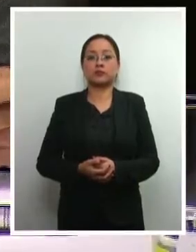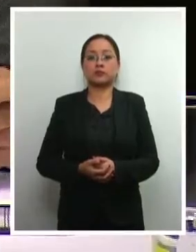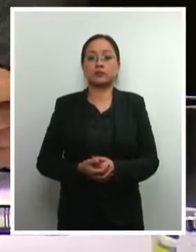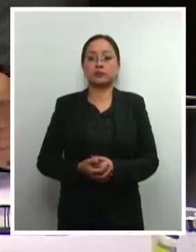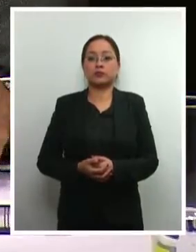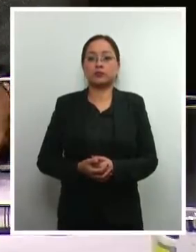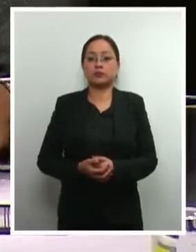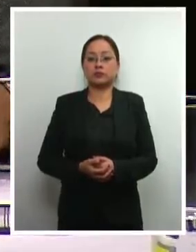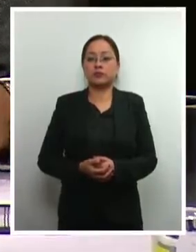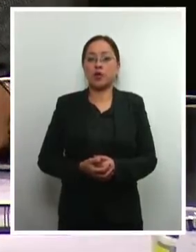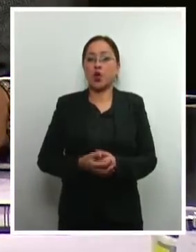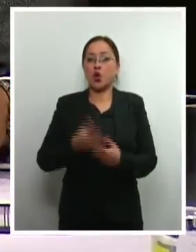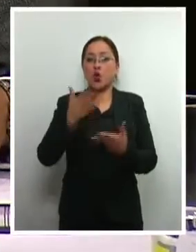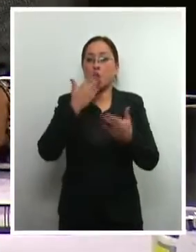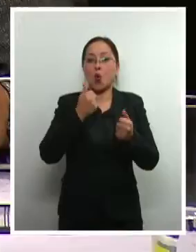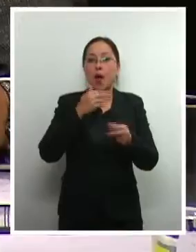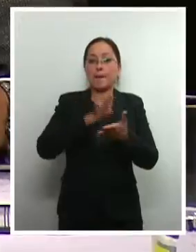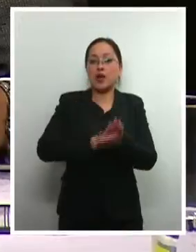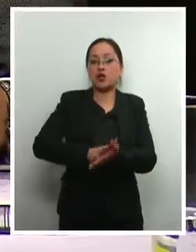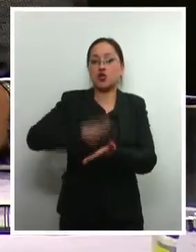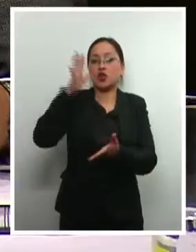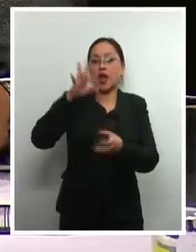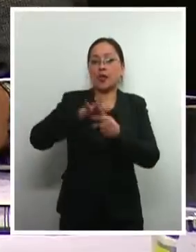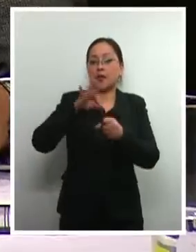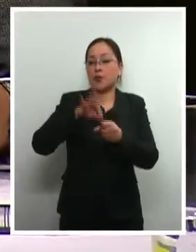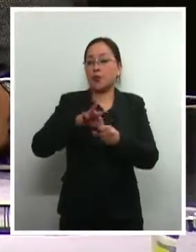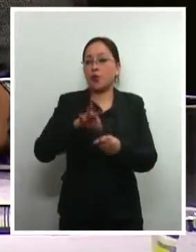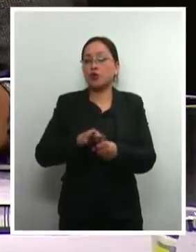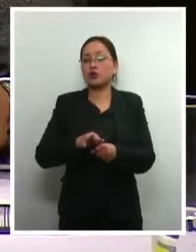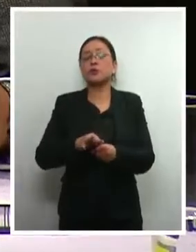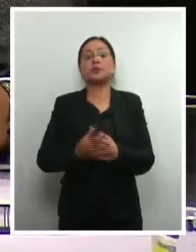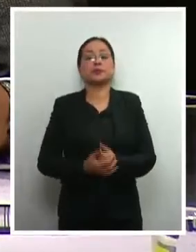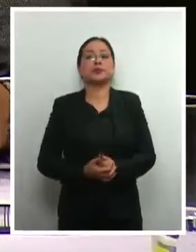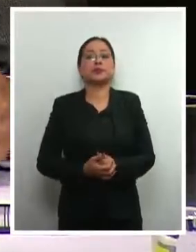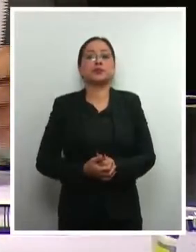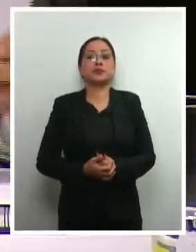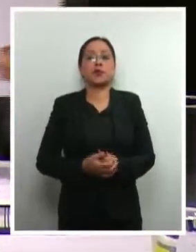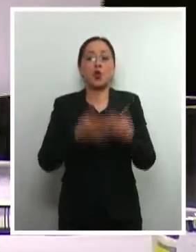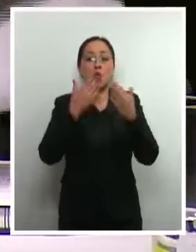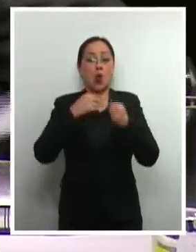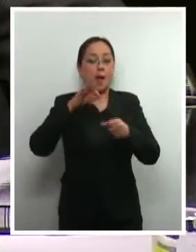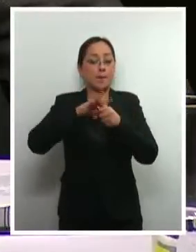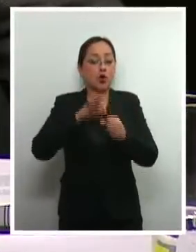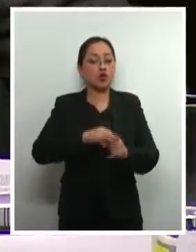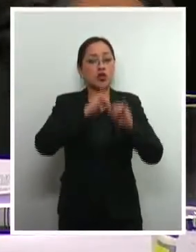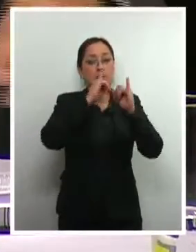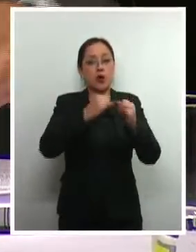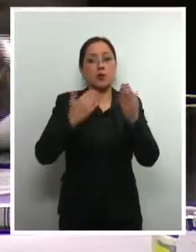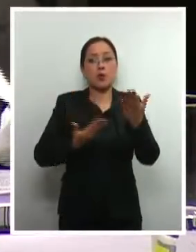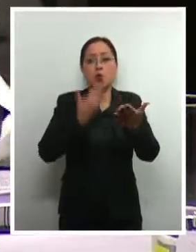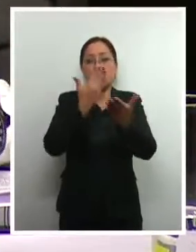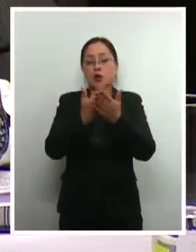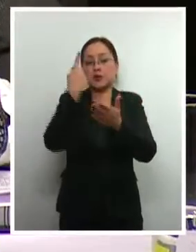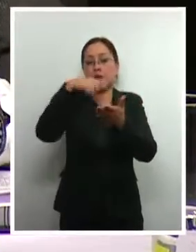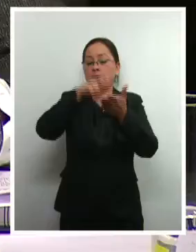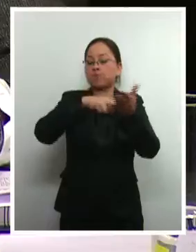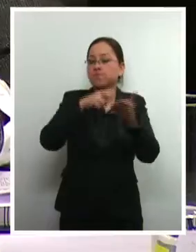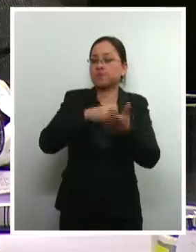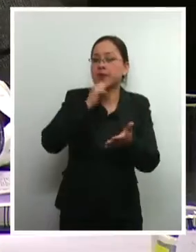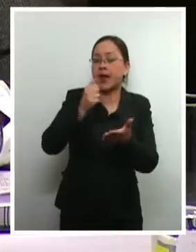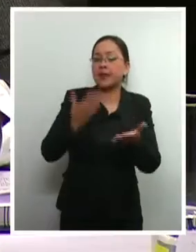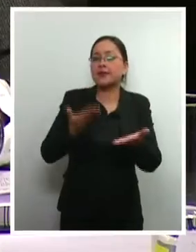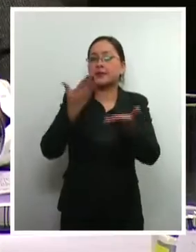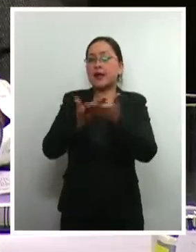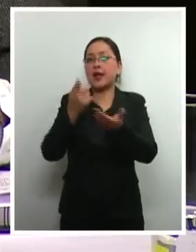Por lo tanto, no alcanza mayoría calificada y toda vez que no existe voto particular ni propuesta previamente presentada en